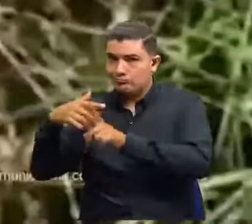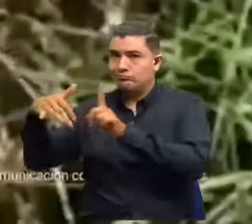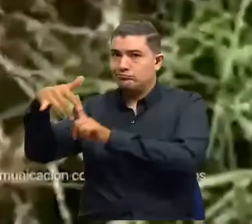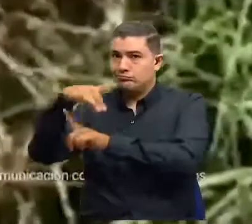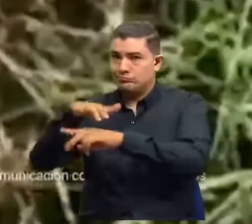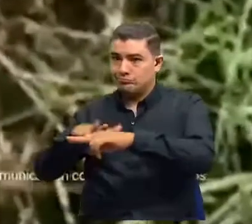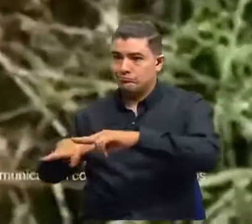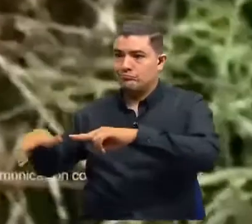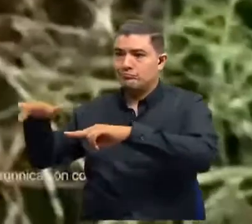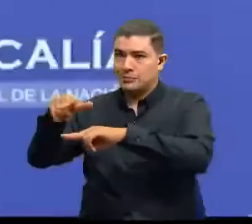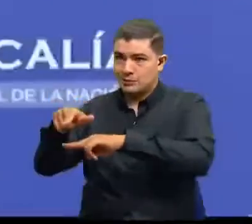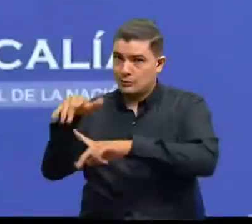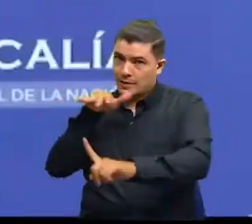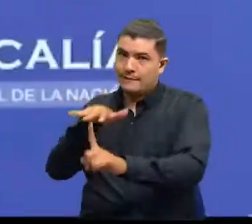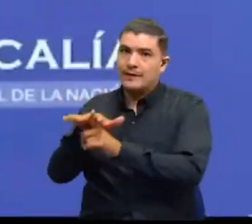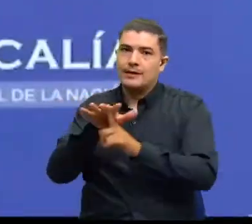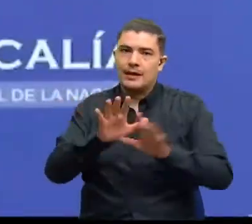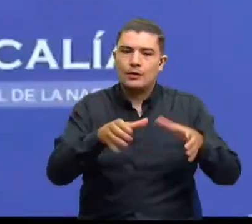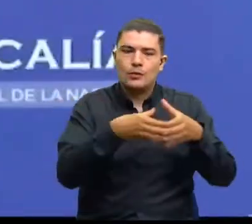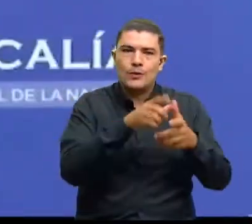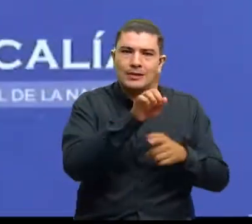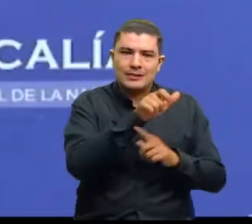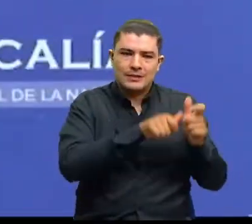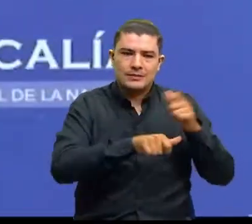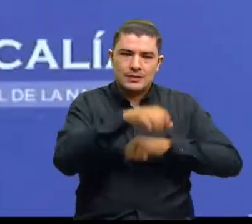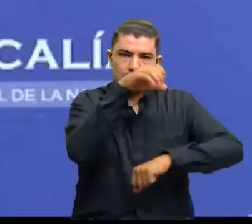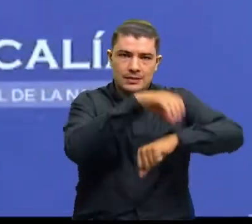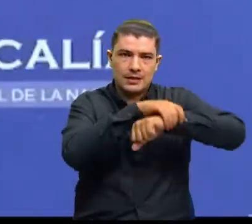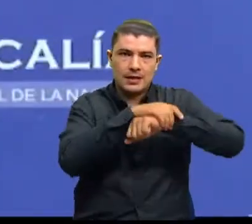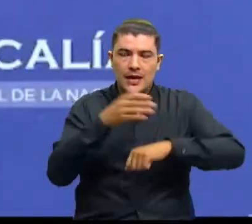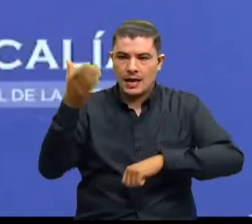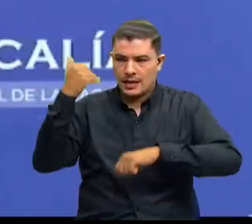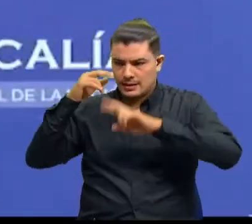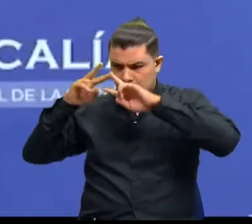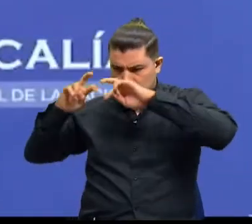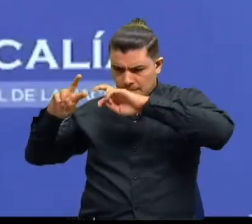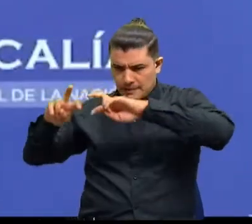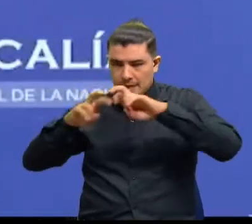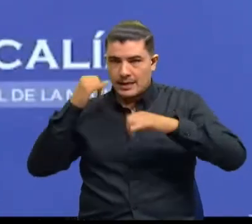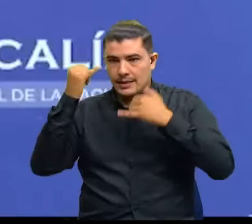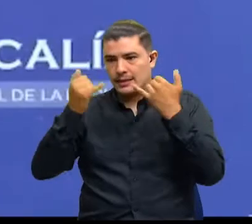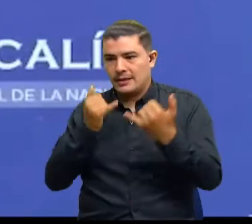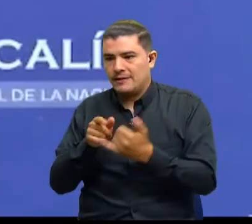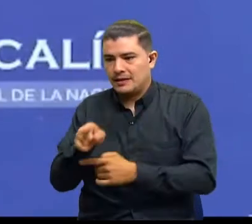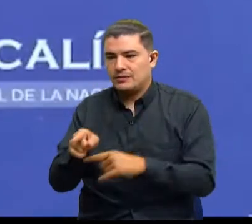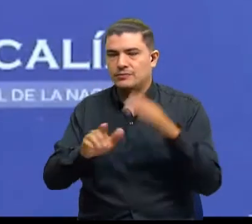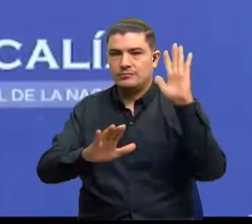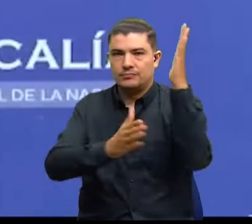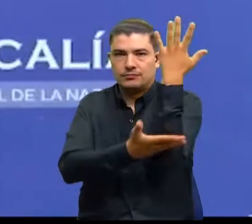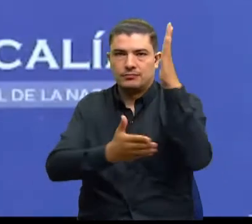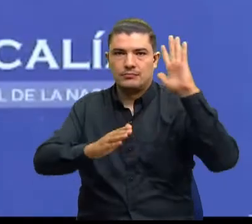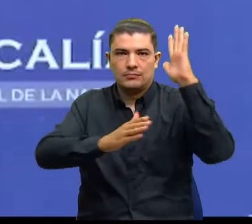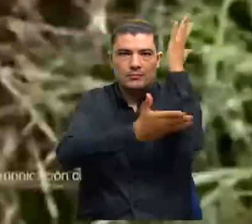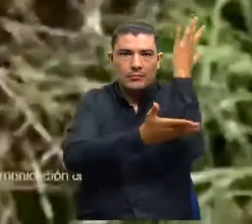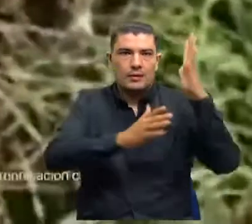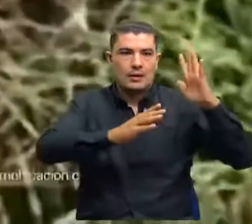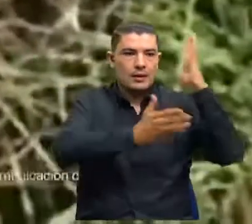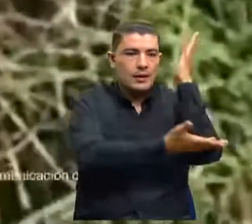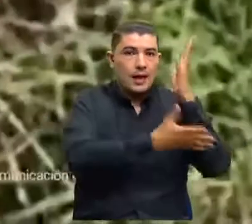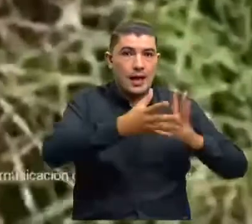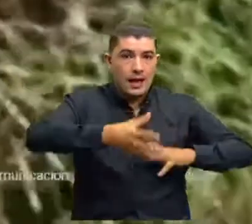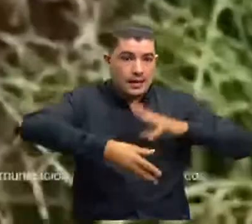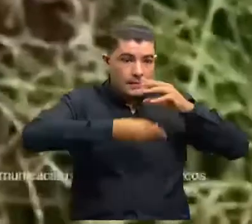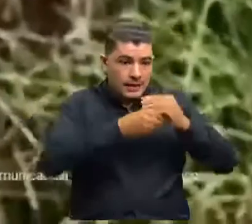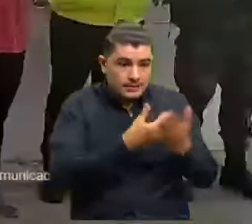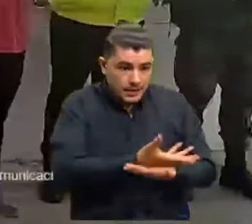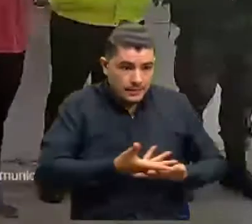judicializadas 6 personas. En las investigaciones se constató deforestación, entre otros efectos a los recursos naturales.